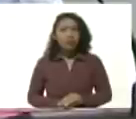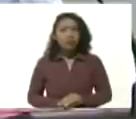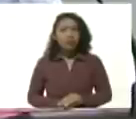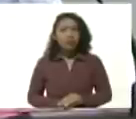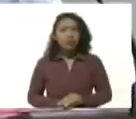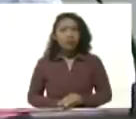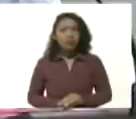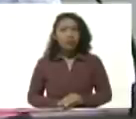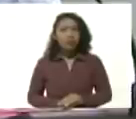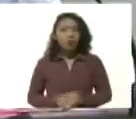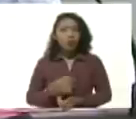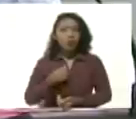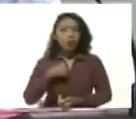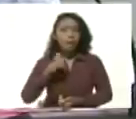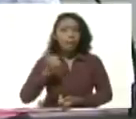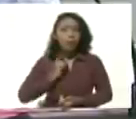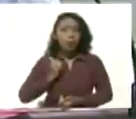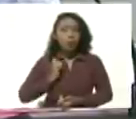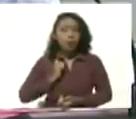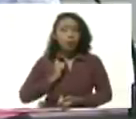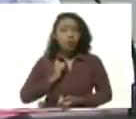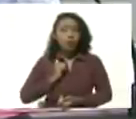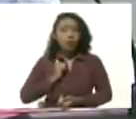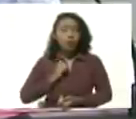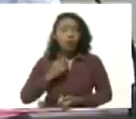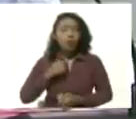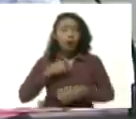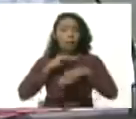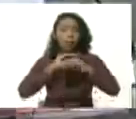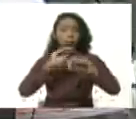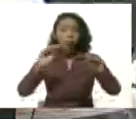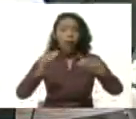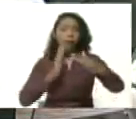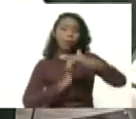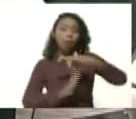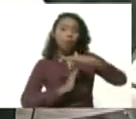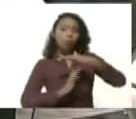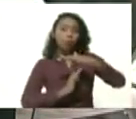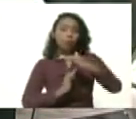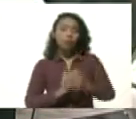Y yo aprovecho para hacerle un llamado a los migrantes,